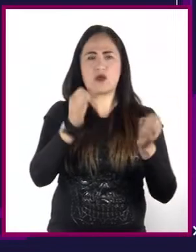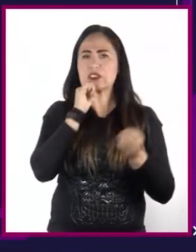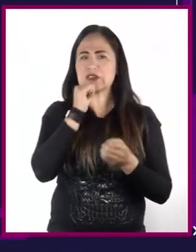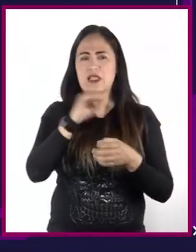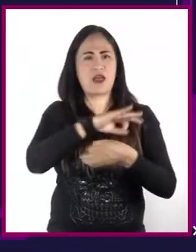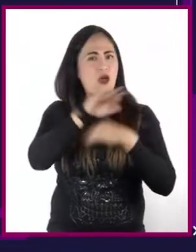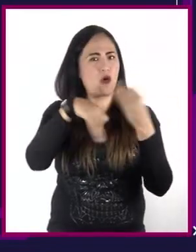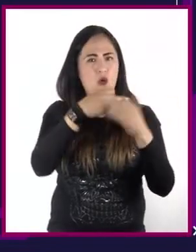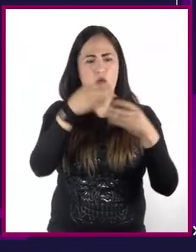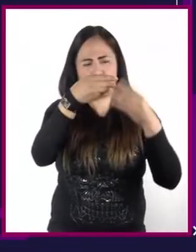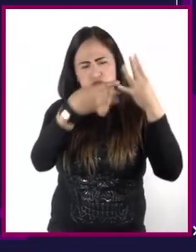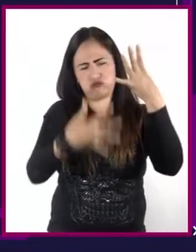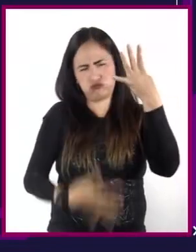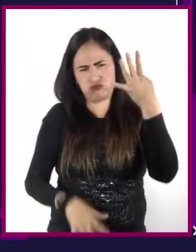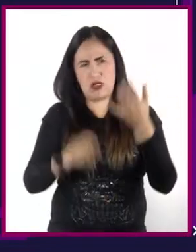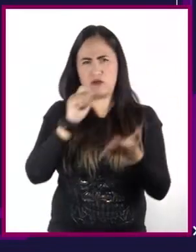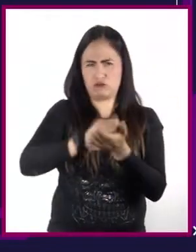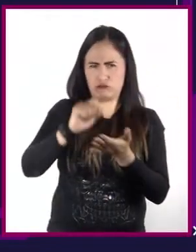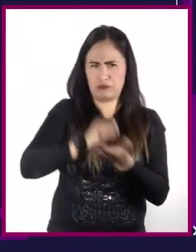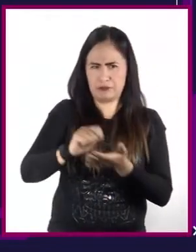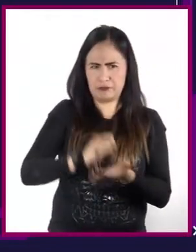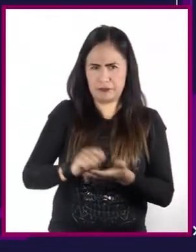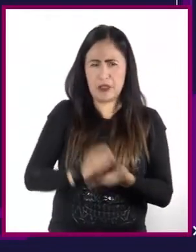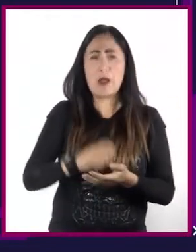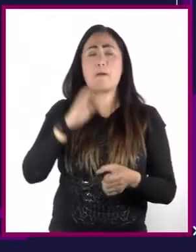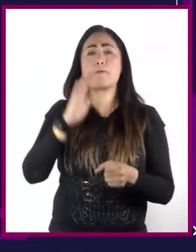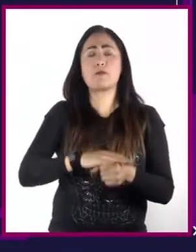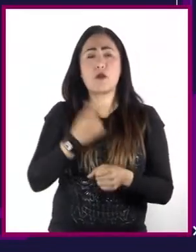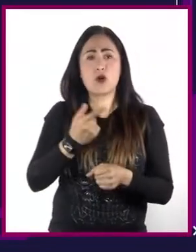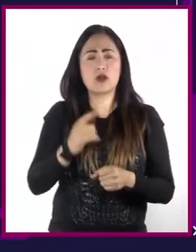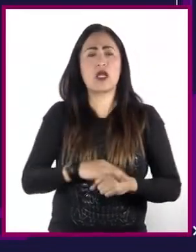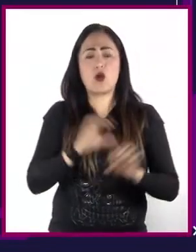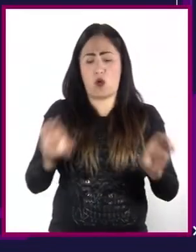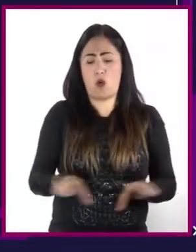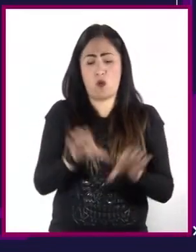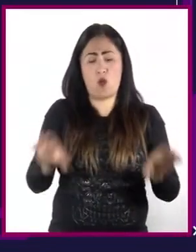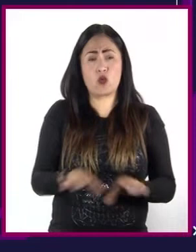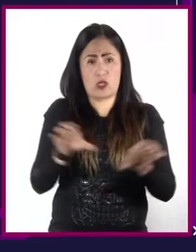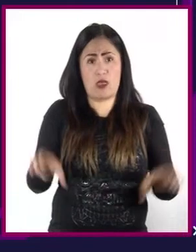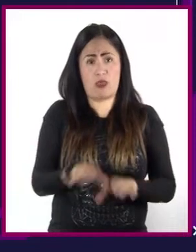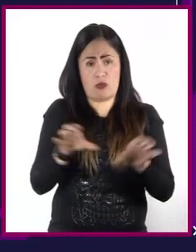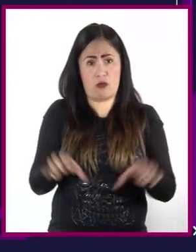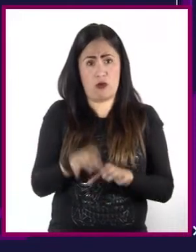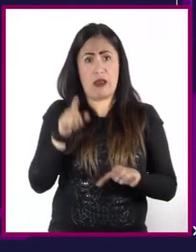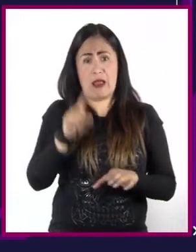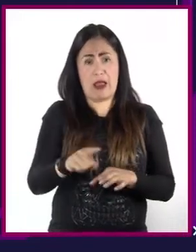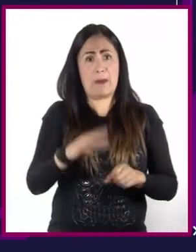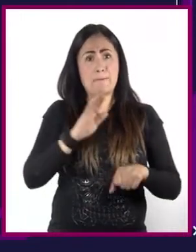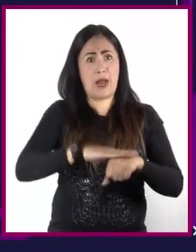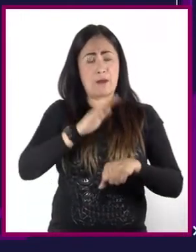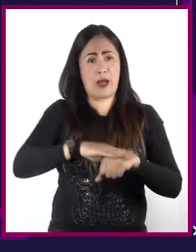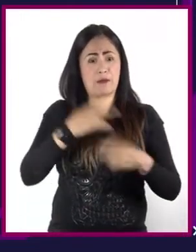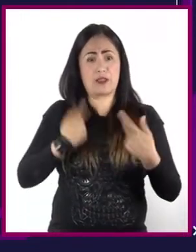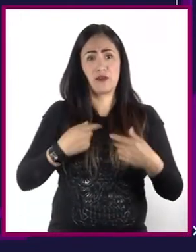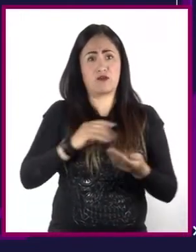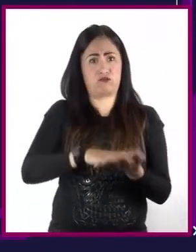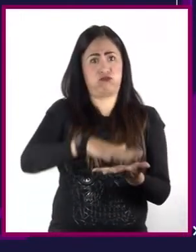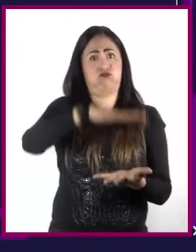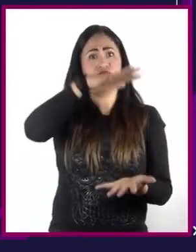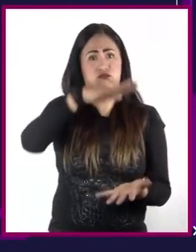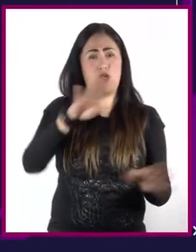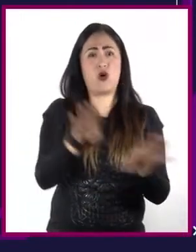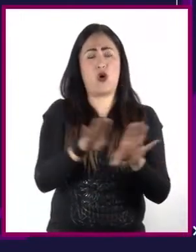de respuestas, ya que la hoja electrónica en pruebas masivas o de alta demanda es calificada